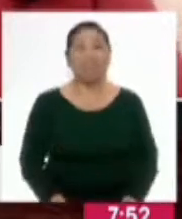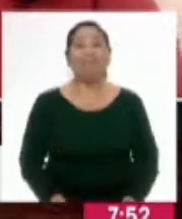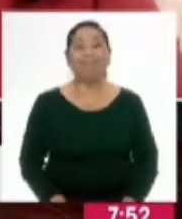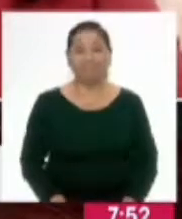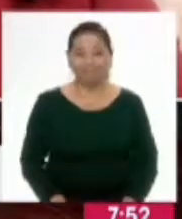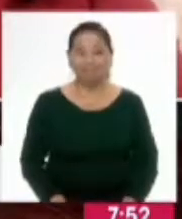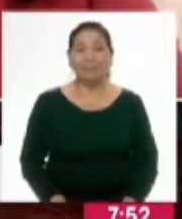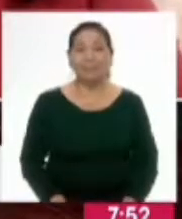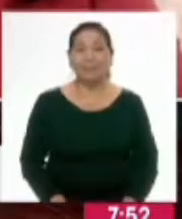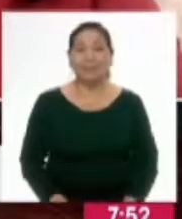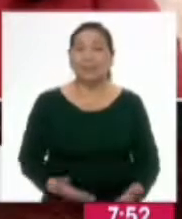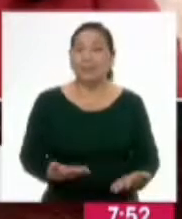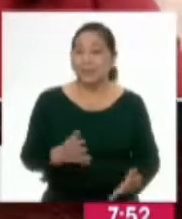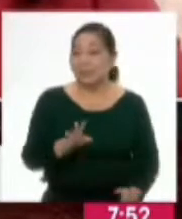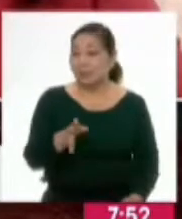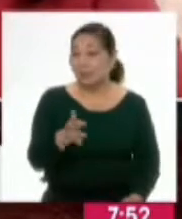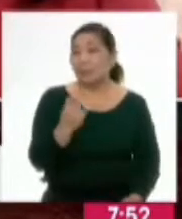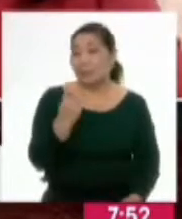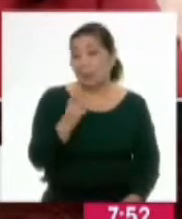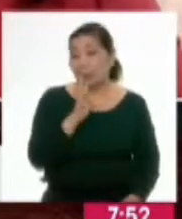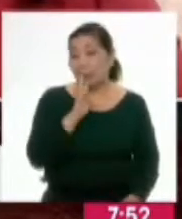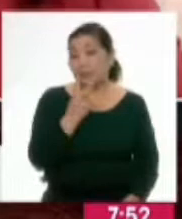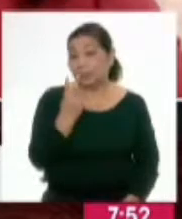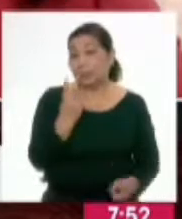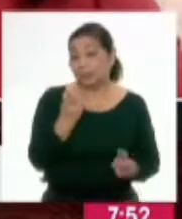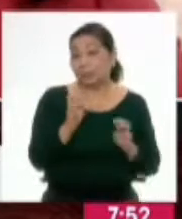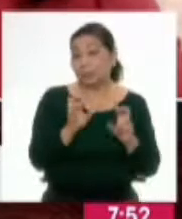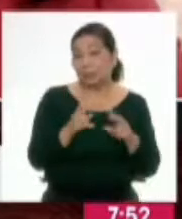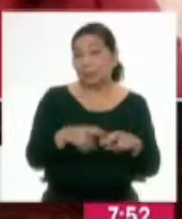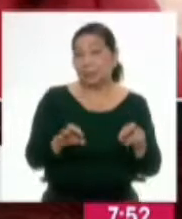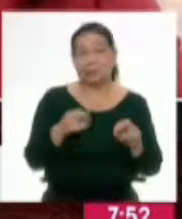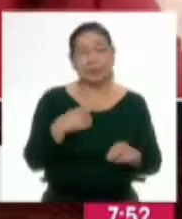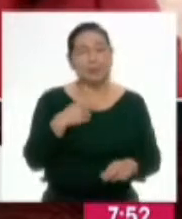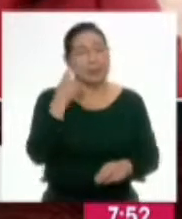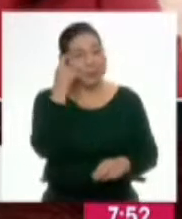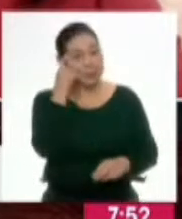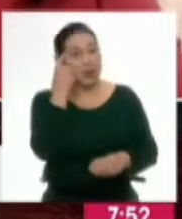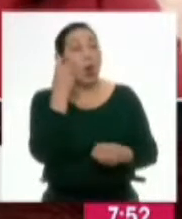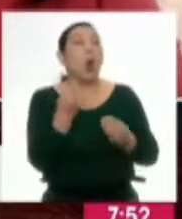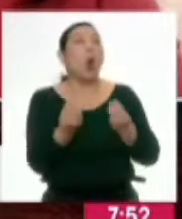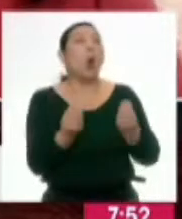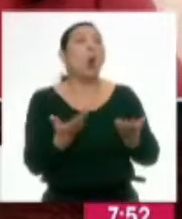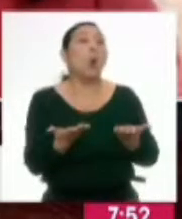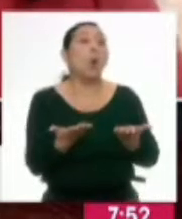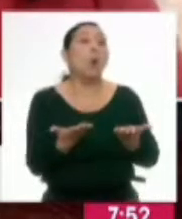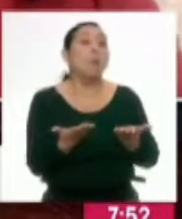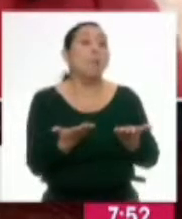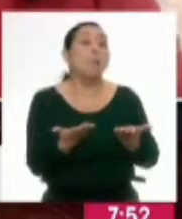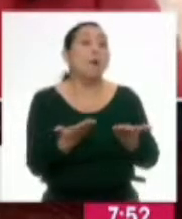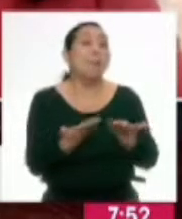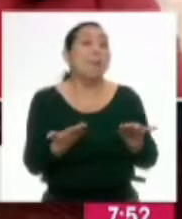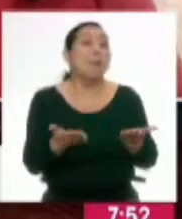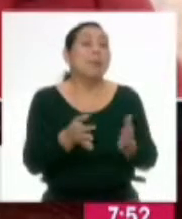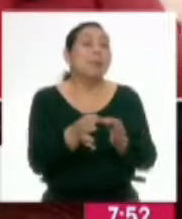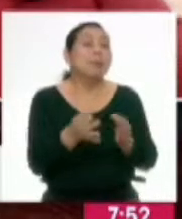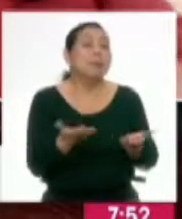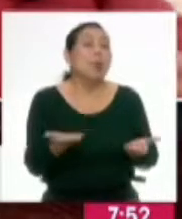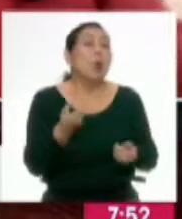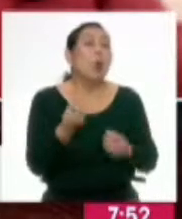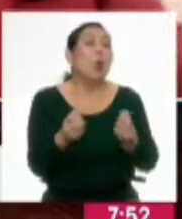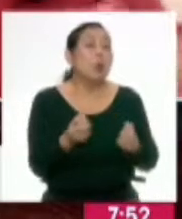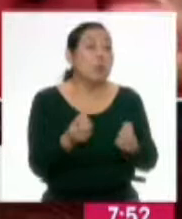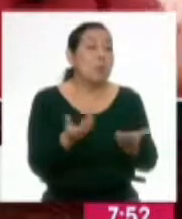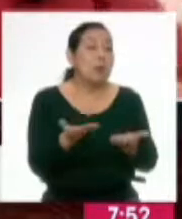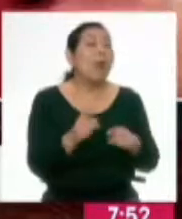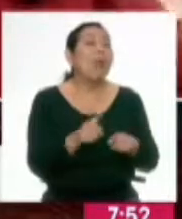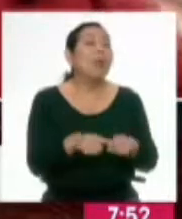Sí, mira, Nicolás, has tocado un punto que me parece importante. Hay algo que todos tenemos que tener en cuenta. ¿Cómo interpretamos las cosas?